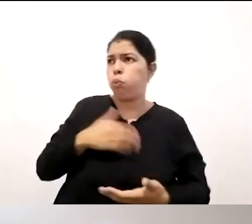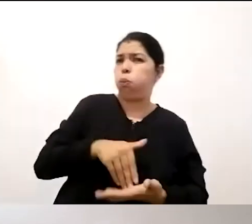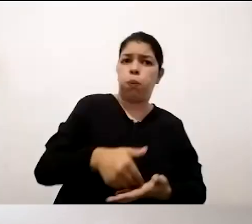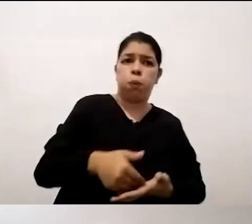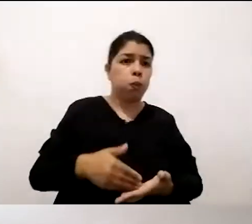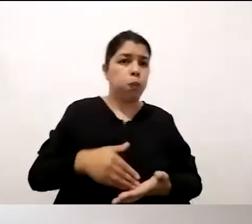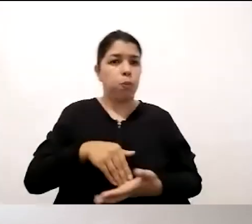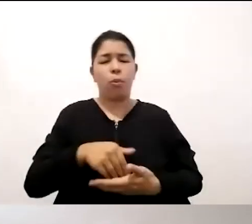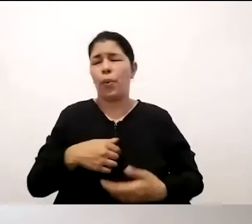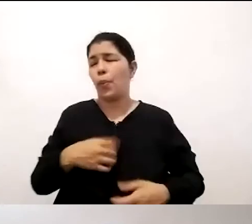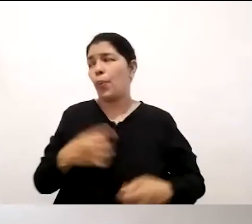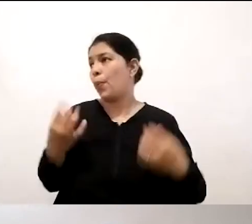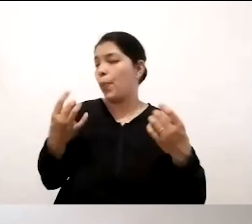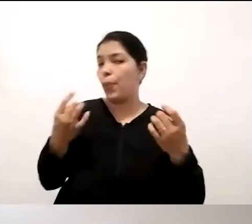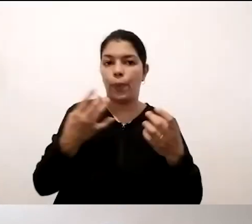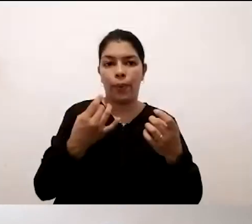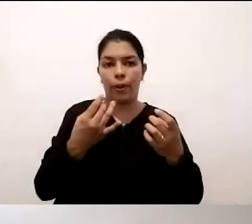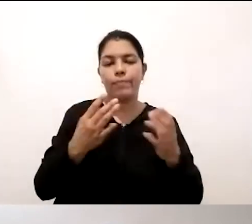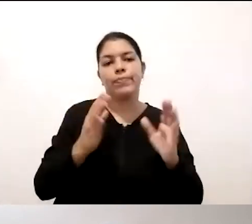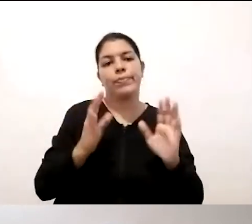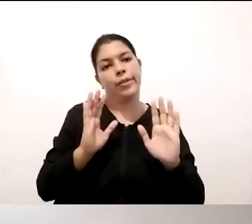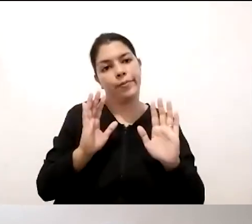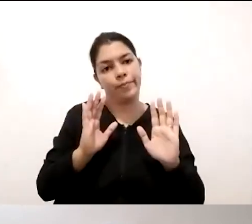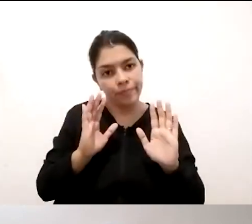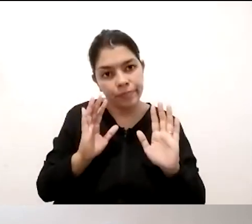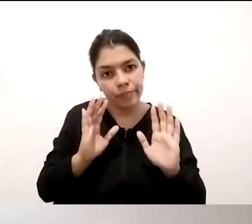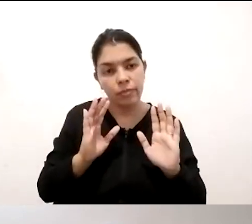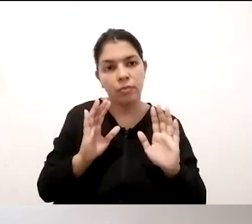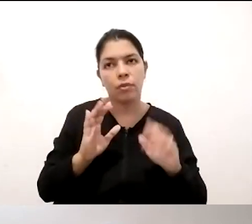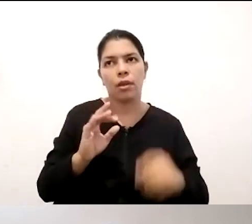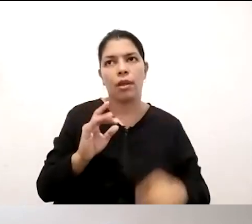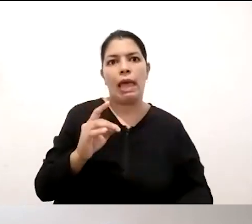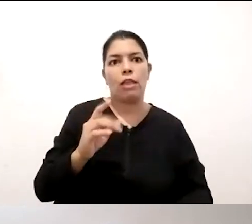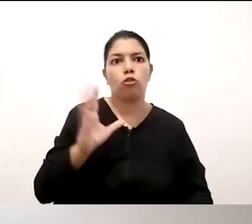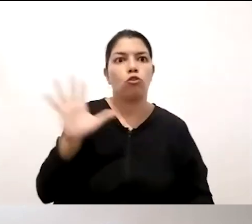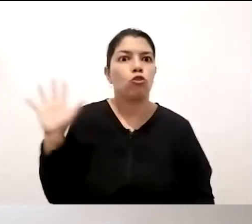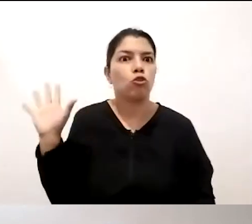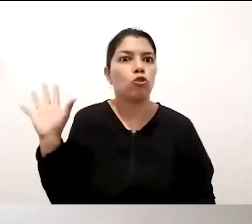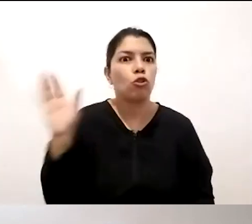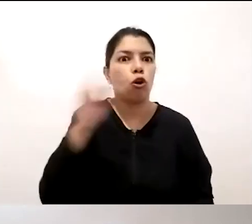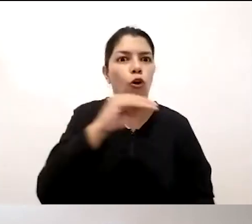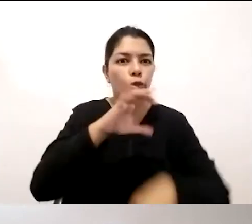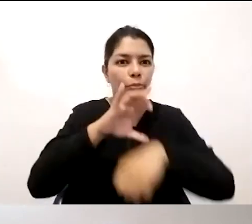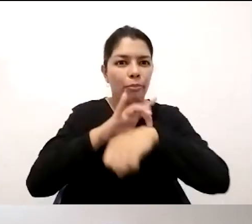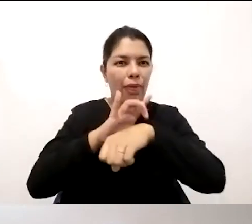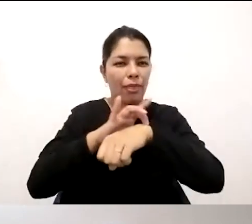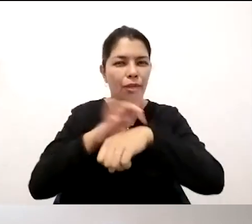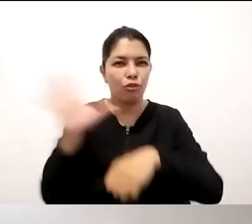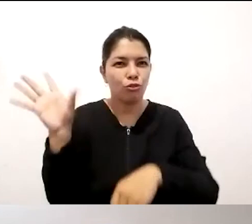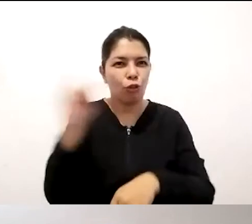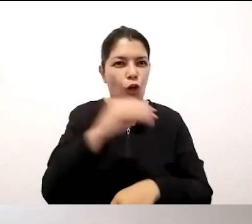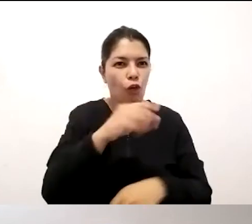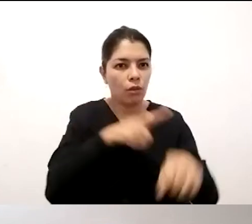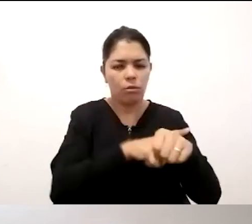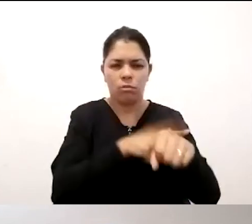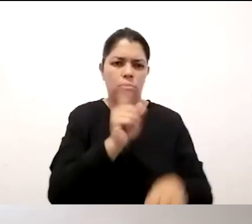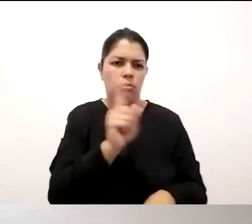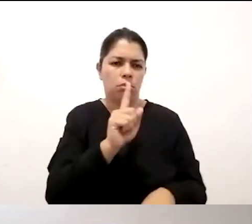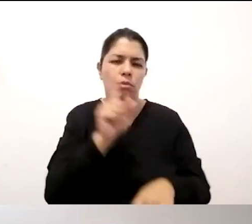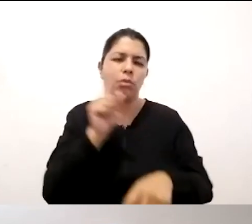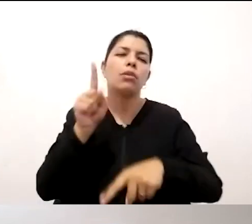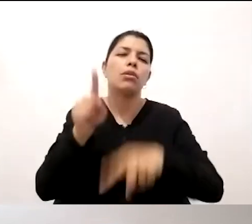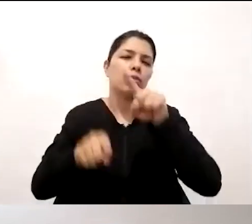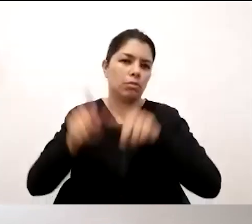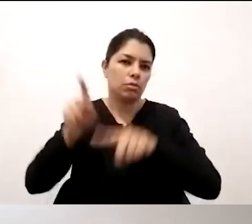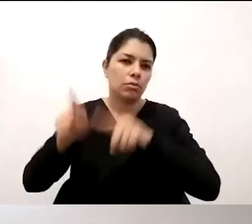es importante aclarar que no es un actuar generalizado de todos los profesionales de la salud, pero pues lamentablemente sí se